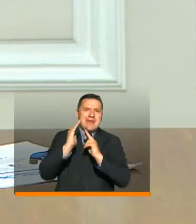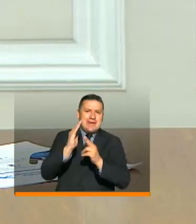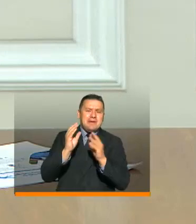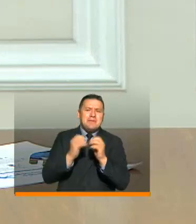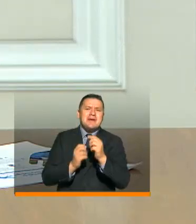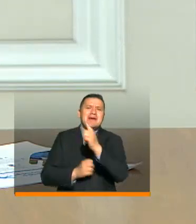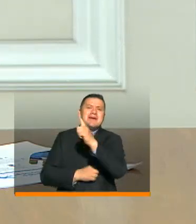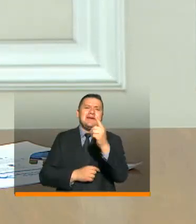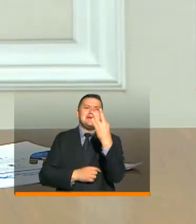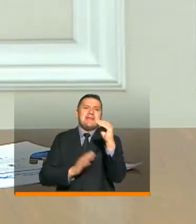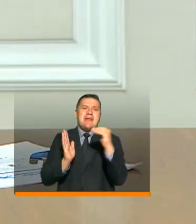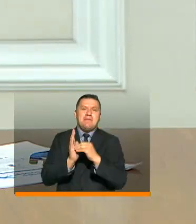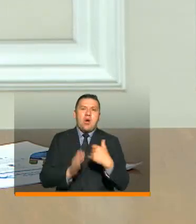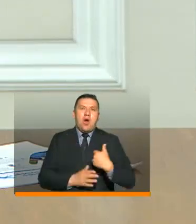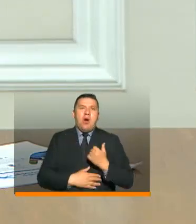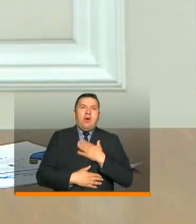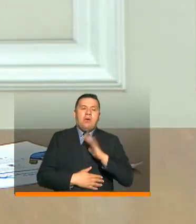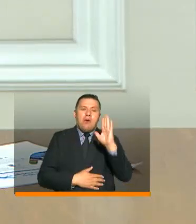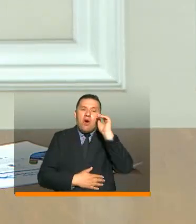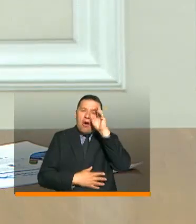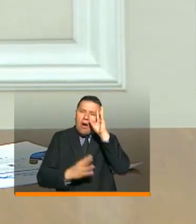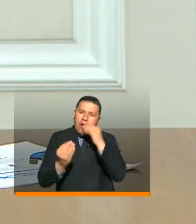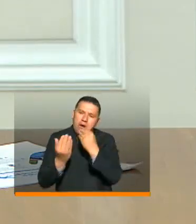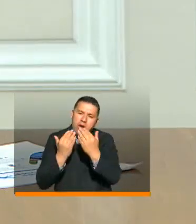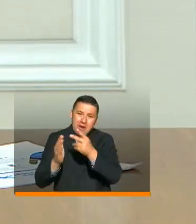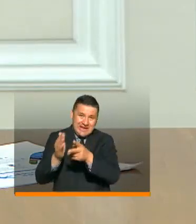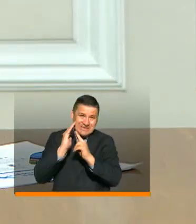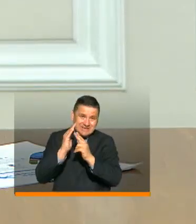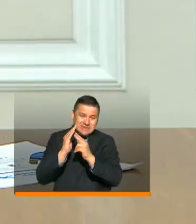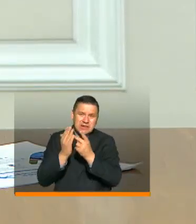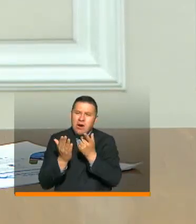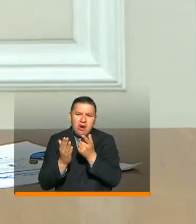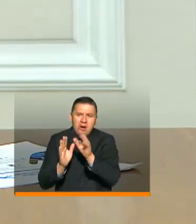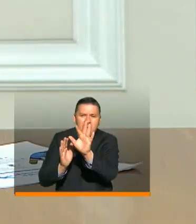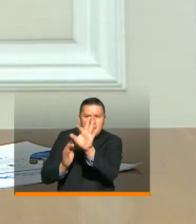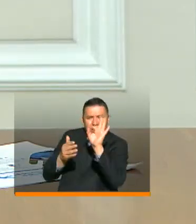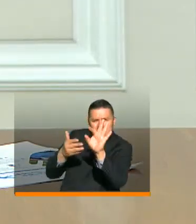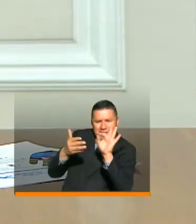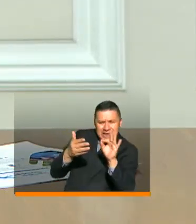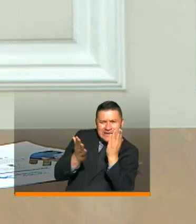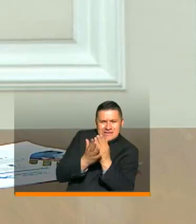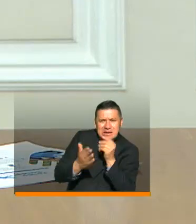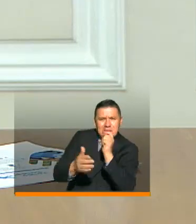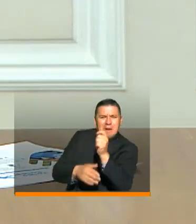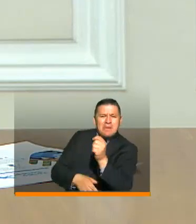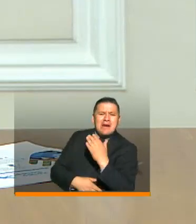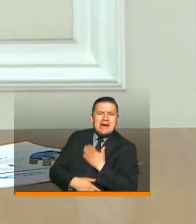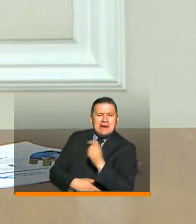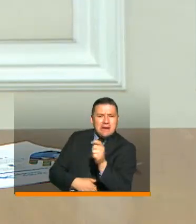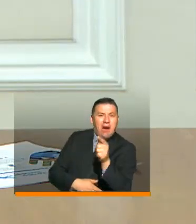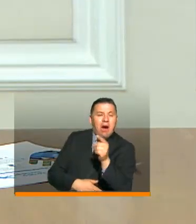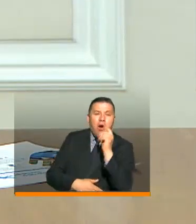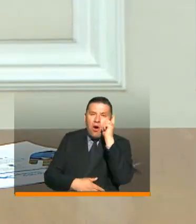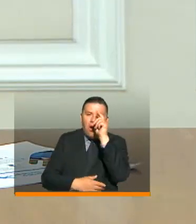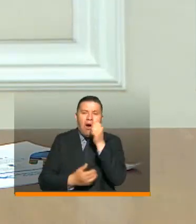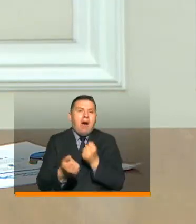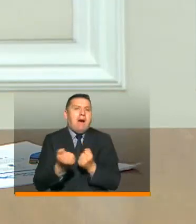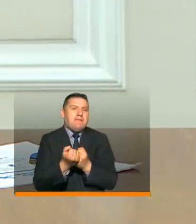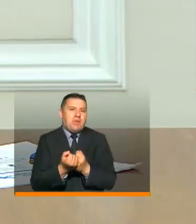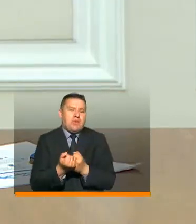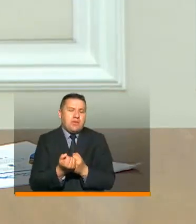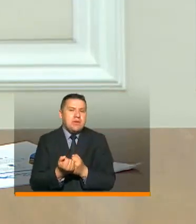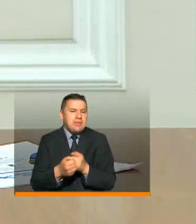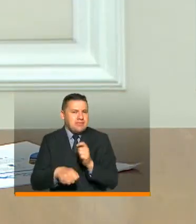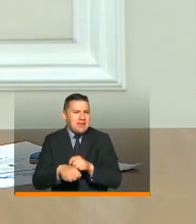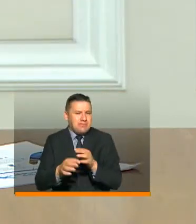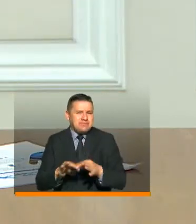de 130.000 jóvenes que podían escoger de las distintas opciones para poder tener estos alivios tan importantes en estos tiempos